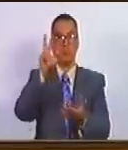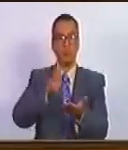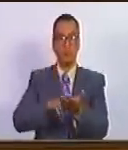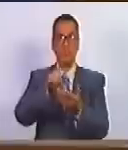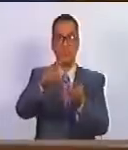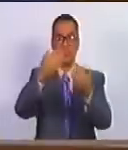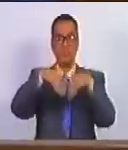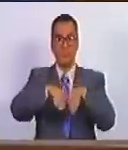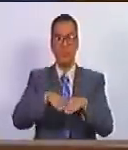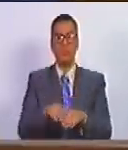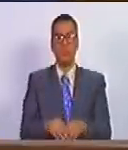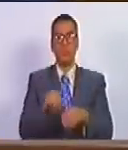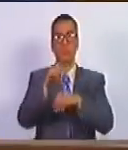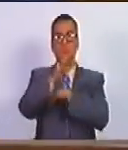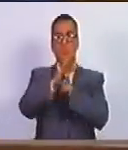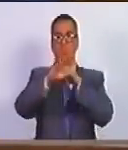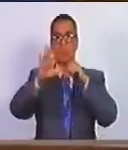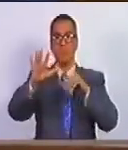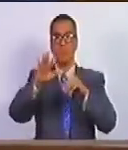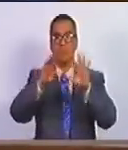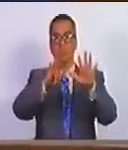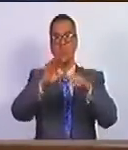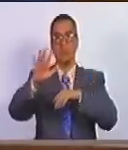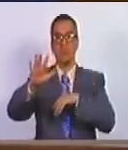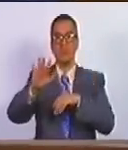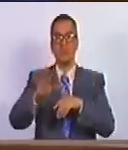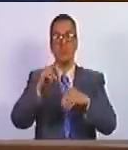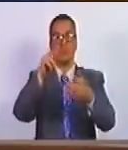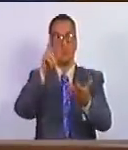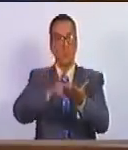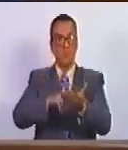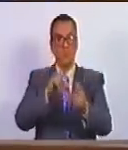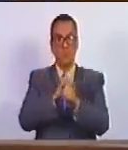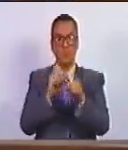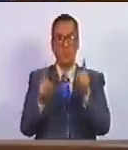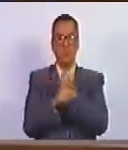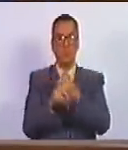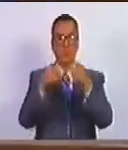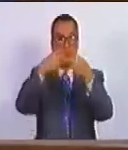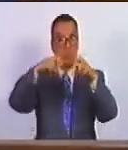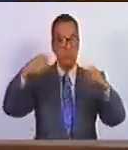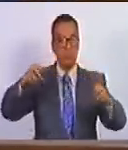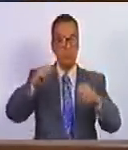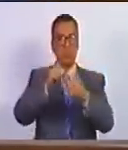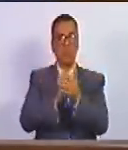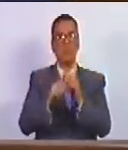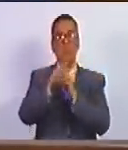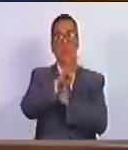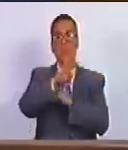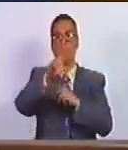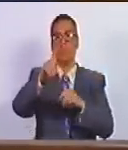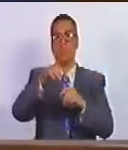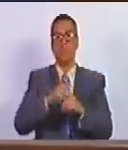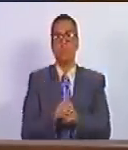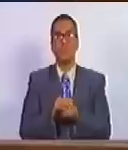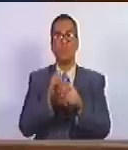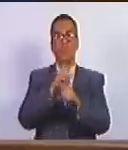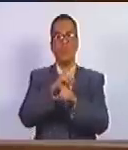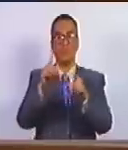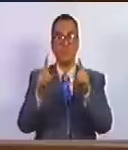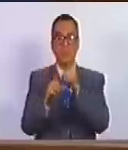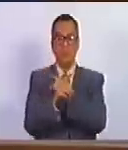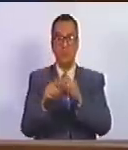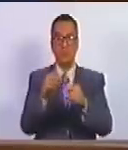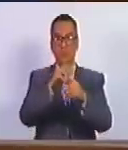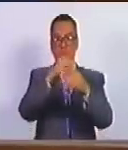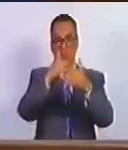aprobado. Siguiente. Nonagésimo quinto. Se propone aprobar sin modificación el epígrafe del artículo 41, que pasa a ser el